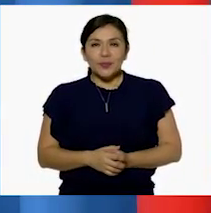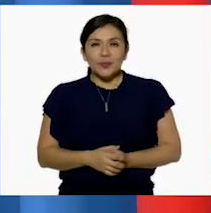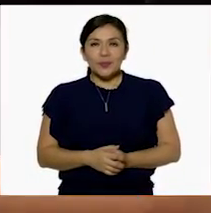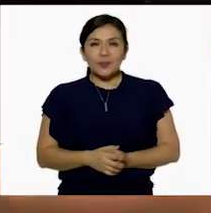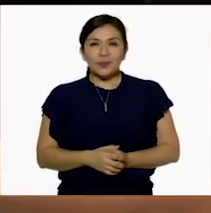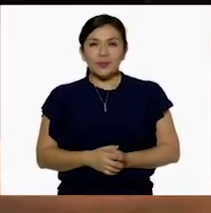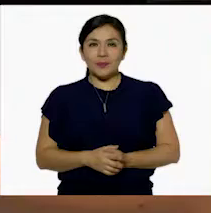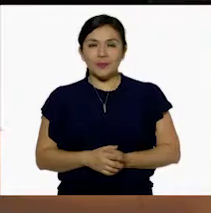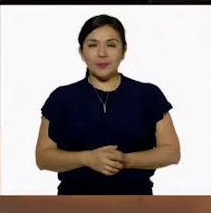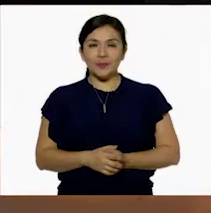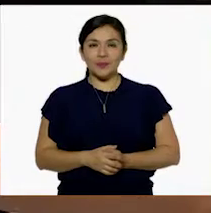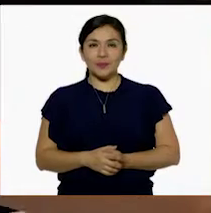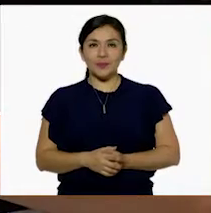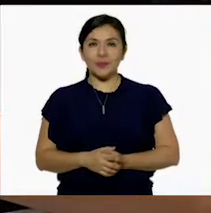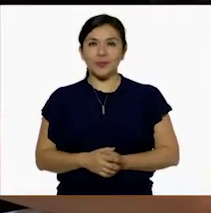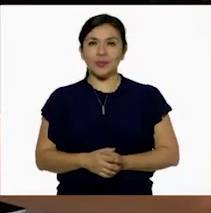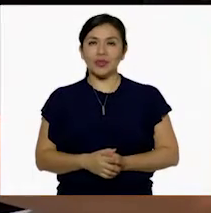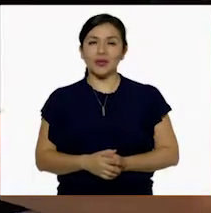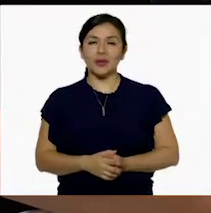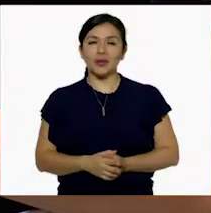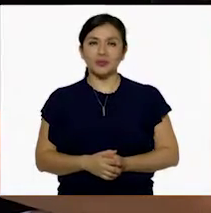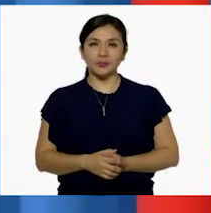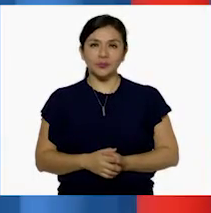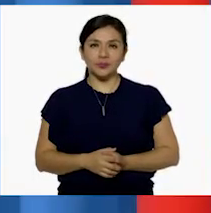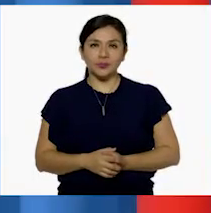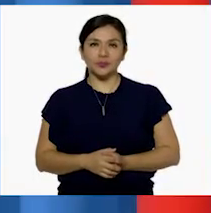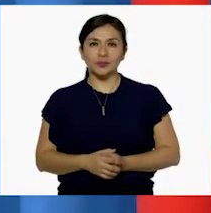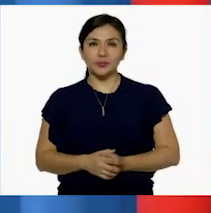Ahí, me fui muy adelante.